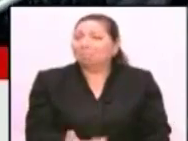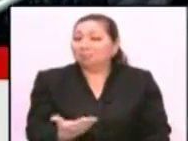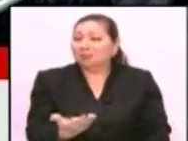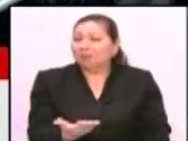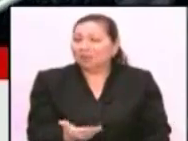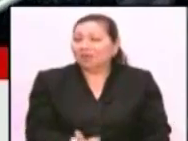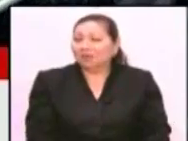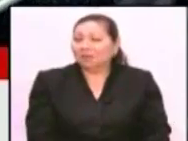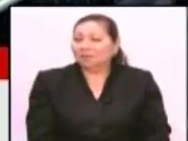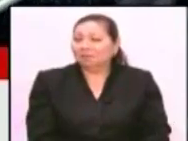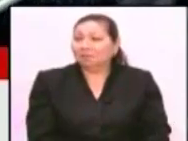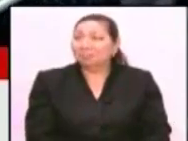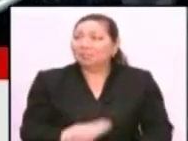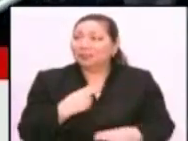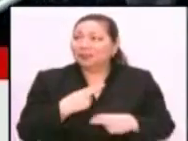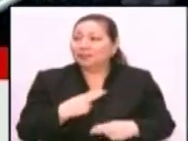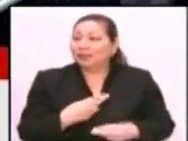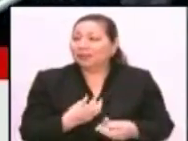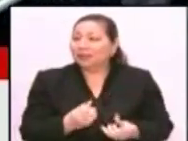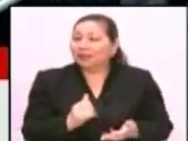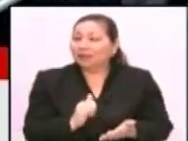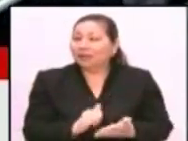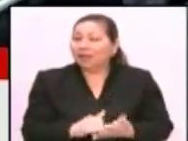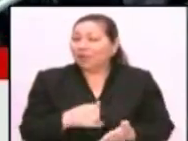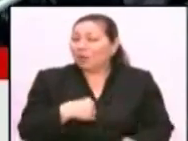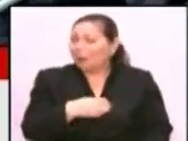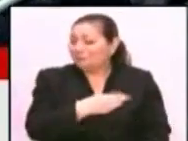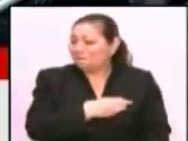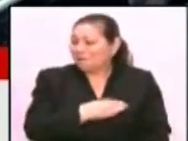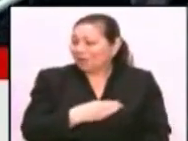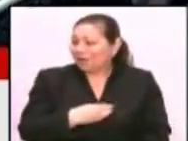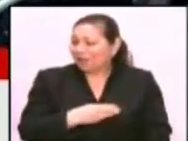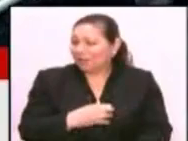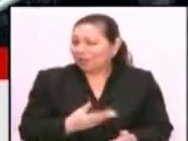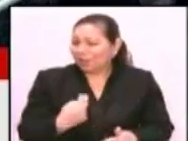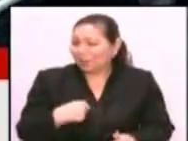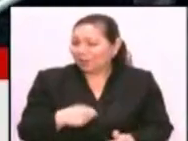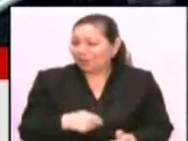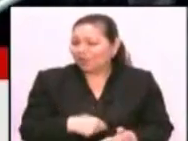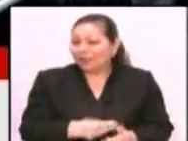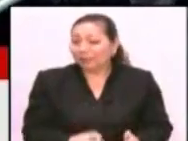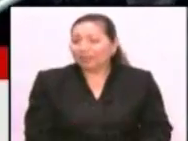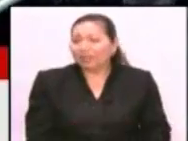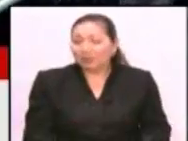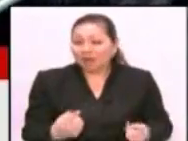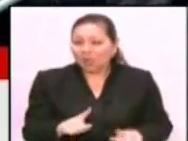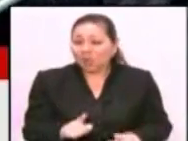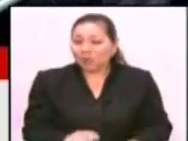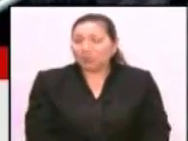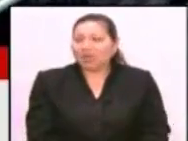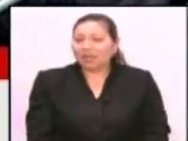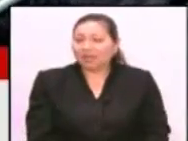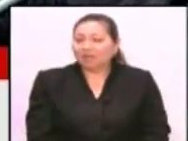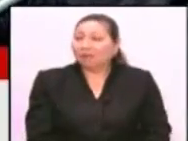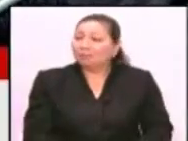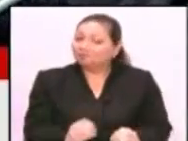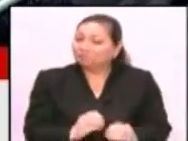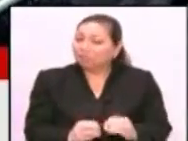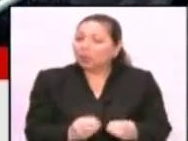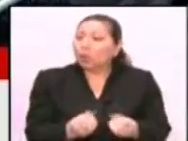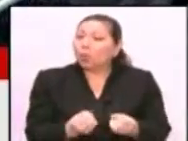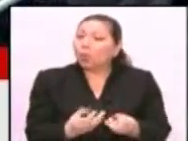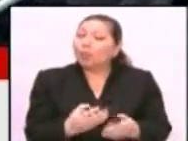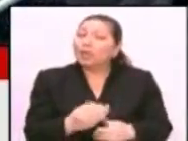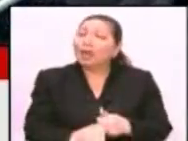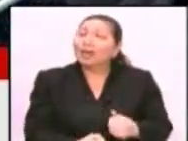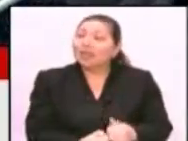sus pedidos eran muy humanos, tanto que los ministros lograban a través de nosotros hacer acuerdos y las cosas se iban arreglando.